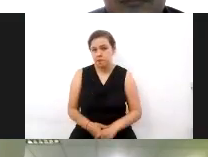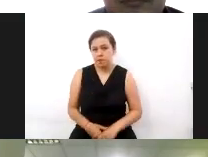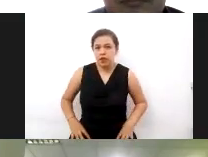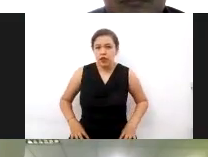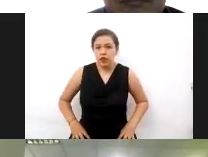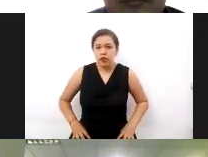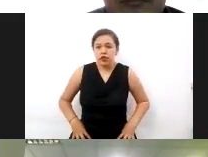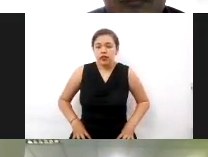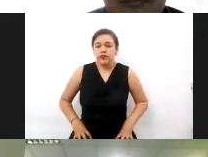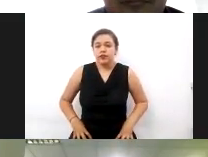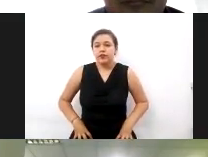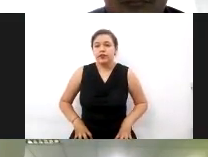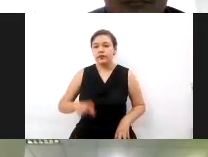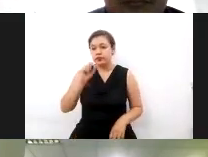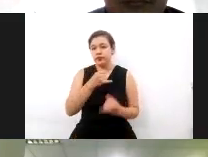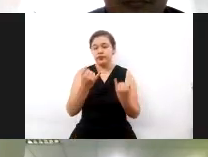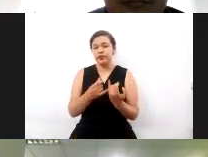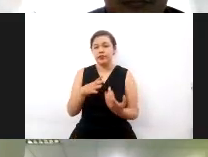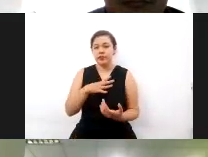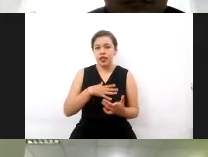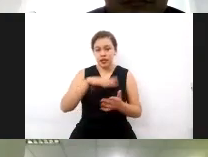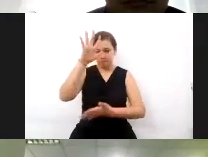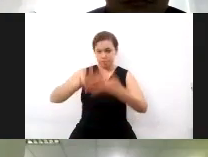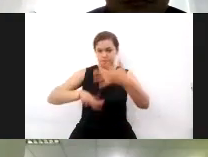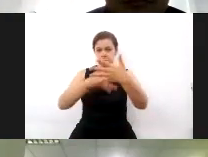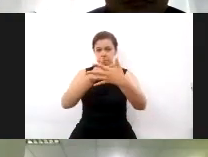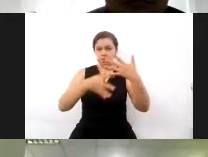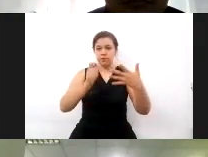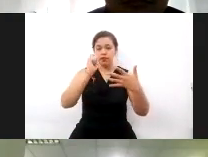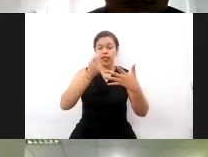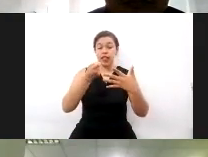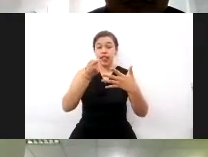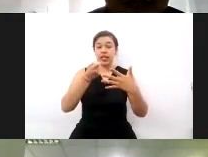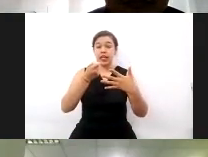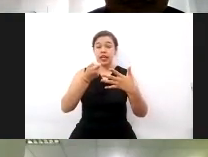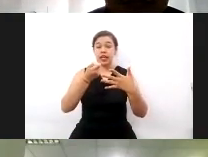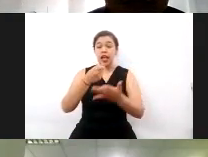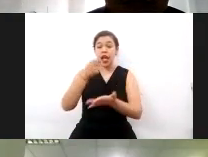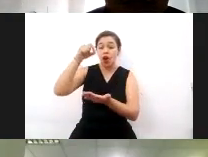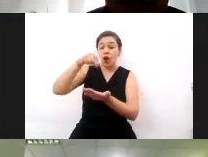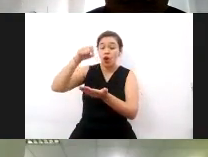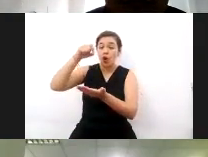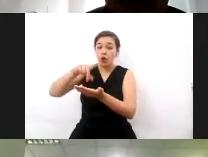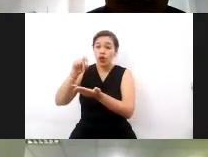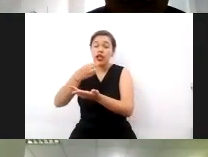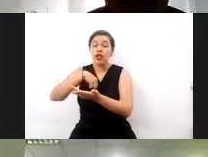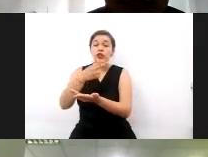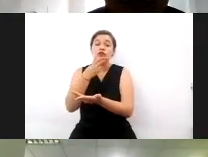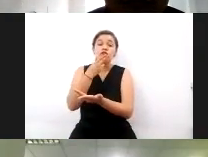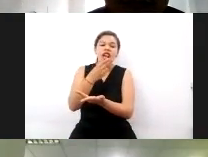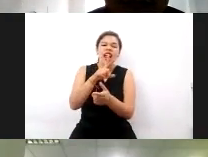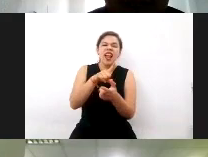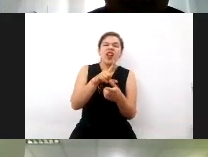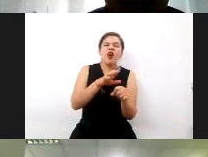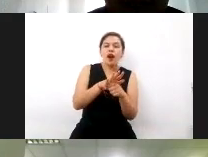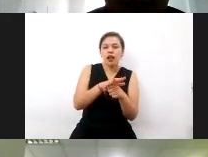bueno, aquí tenemos la tabla que nos indica la cantidad de gotas y la sustancia que vamos a utilizar. El hipoclorito